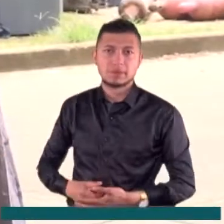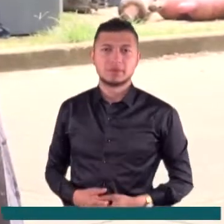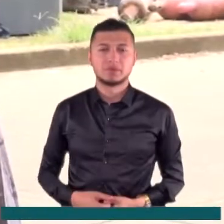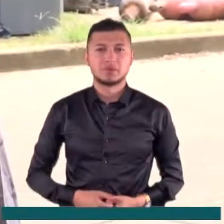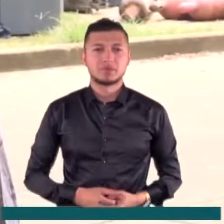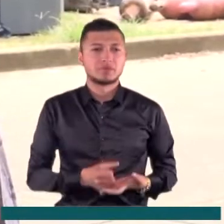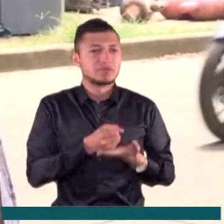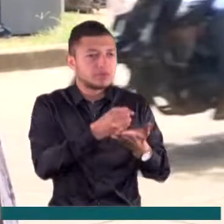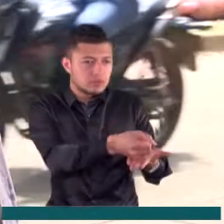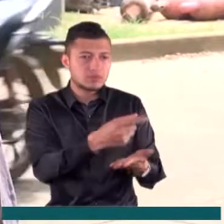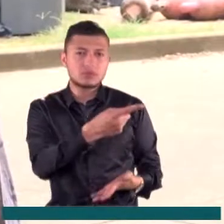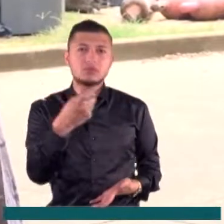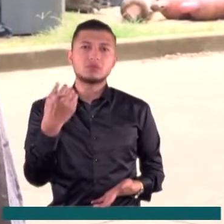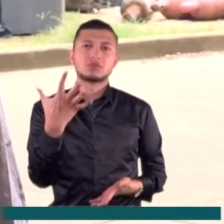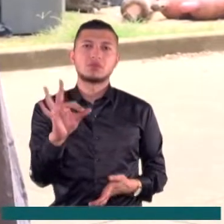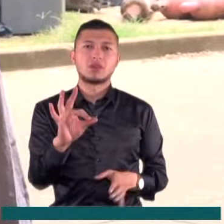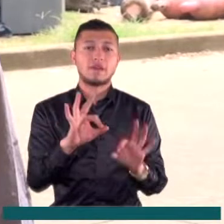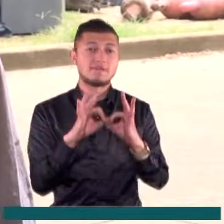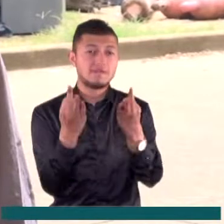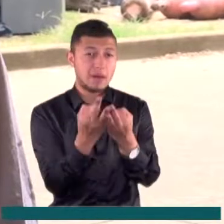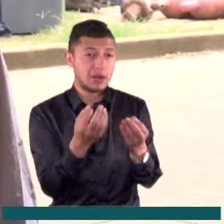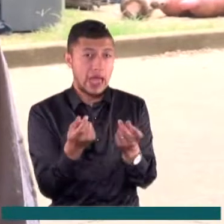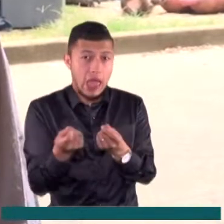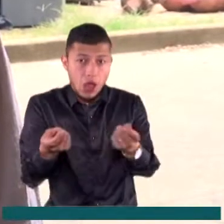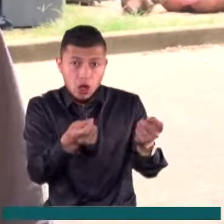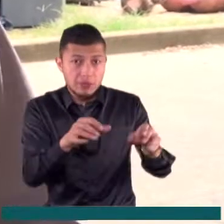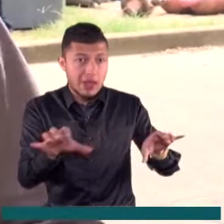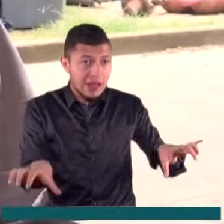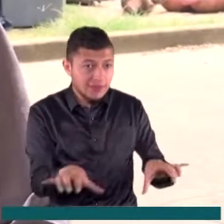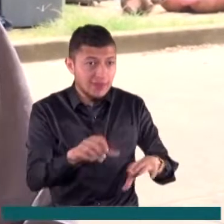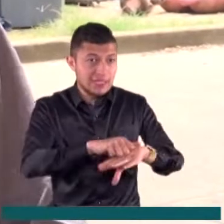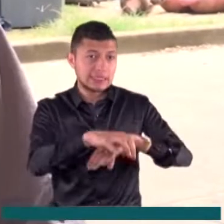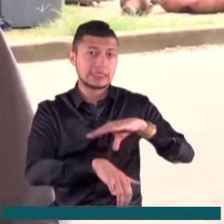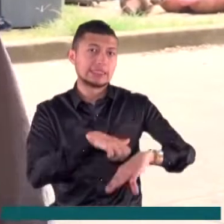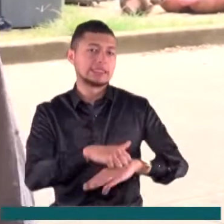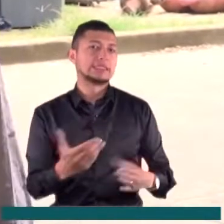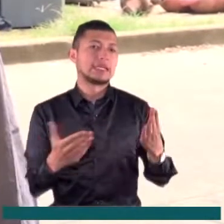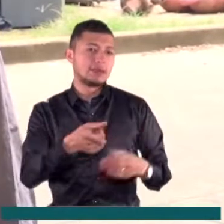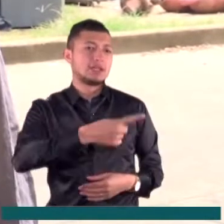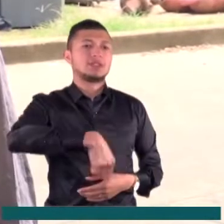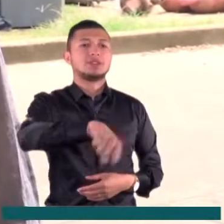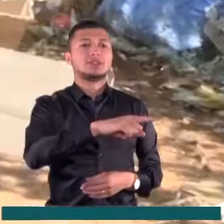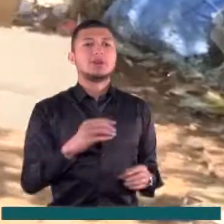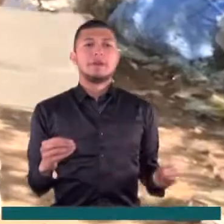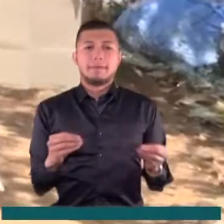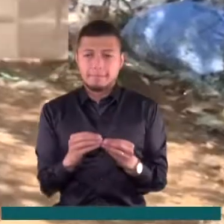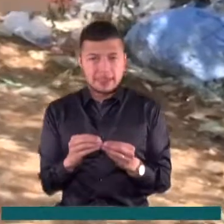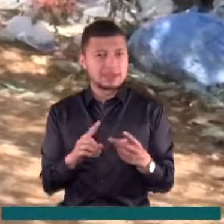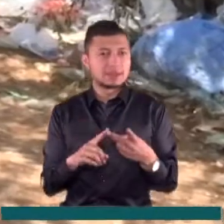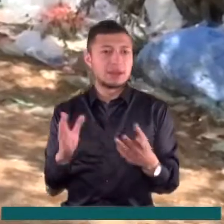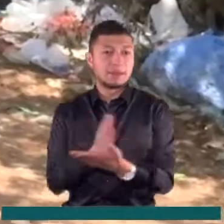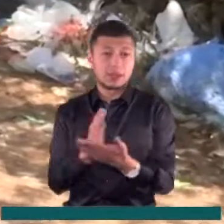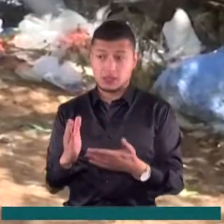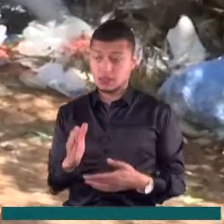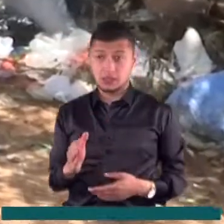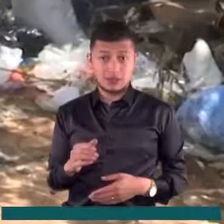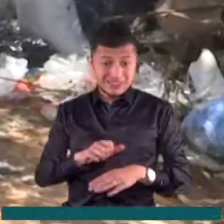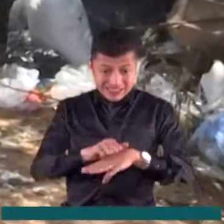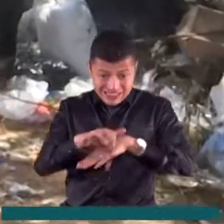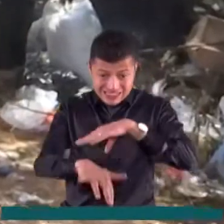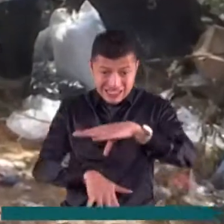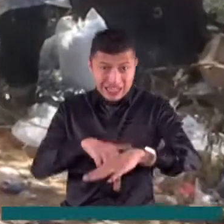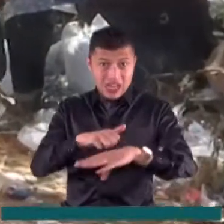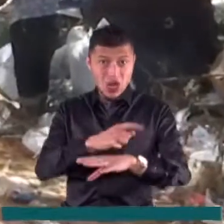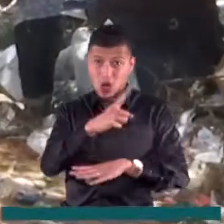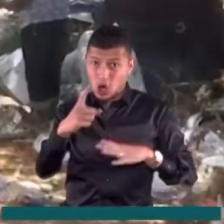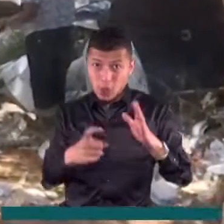a 150 familias económicamente pues con la actividad del reciclaje aparte de eso no todo